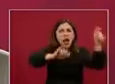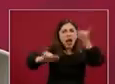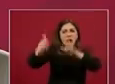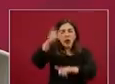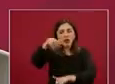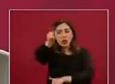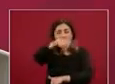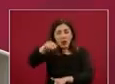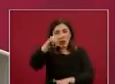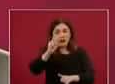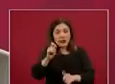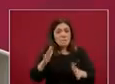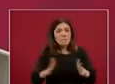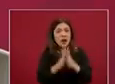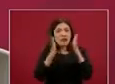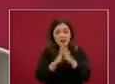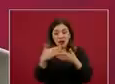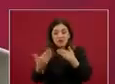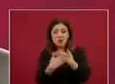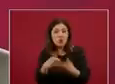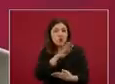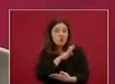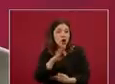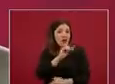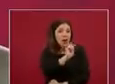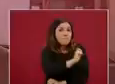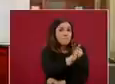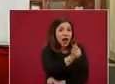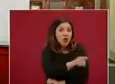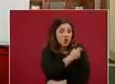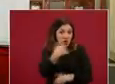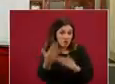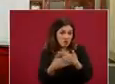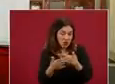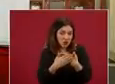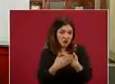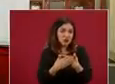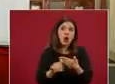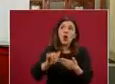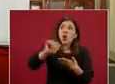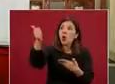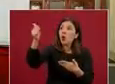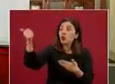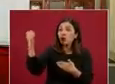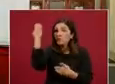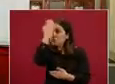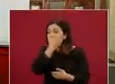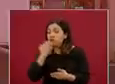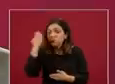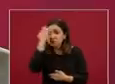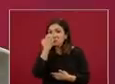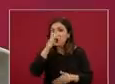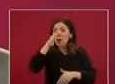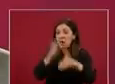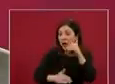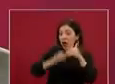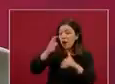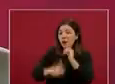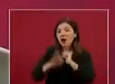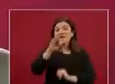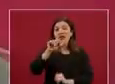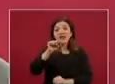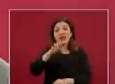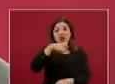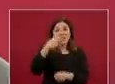que están cercanos a tener una vacuna o más cercanos. Conforme otros vayan terminando sus estudios fase 2, que